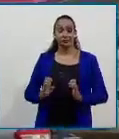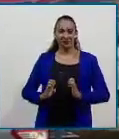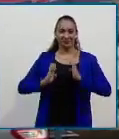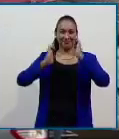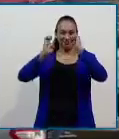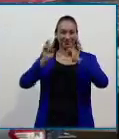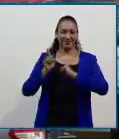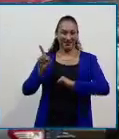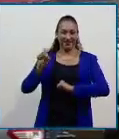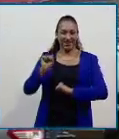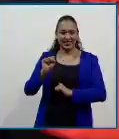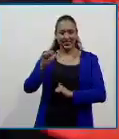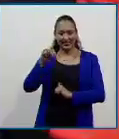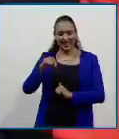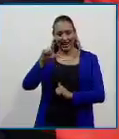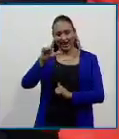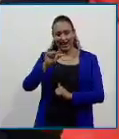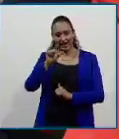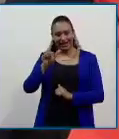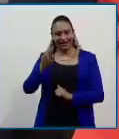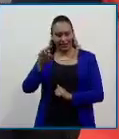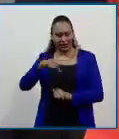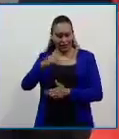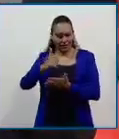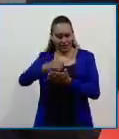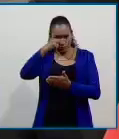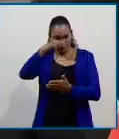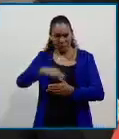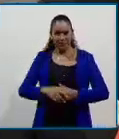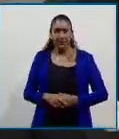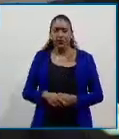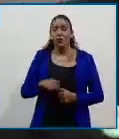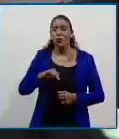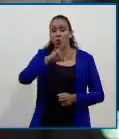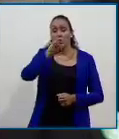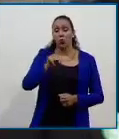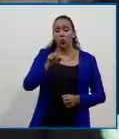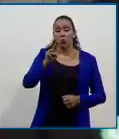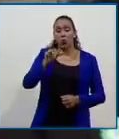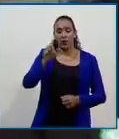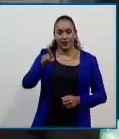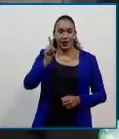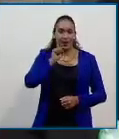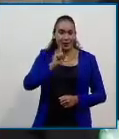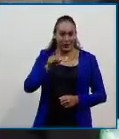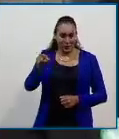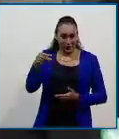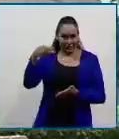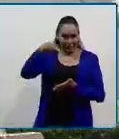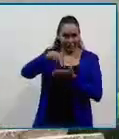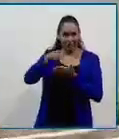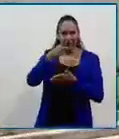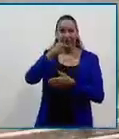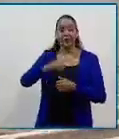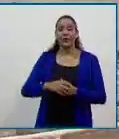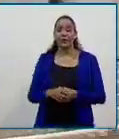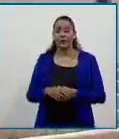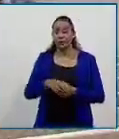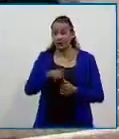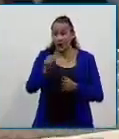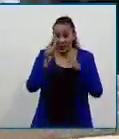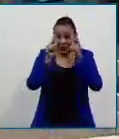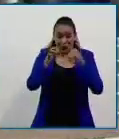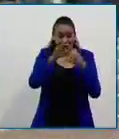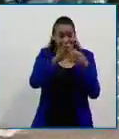Poder Judicial de la Federación, la directora de la JUFED, Juana Fuentes Velázquez, indicó que como última